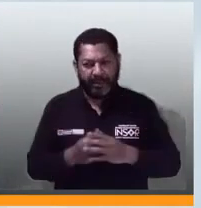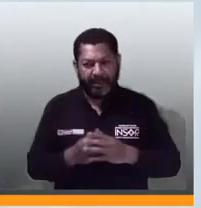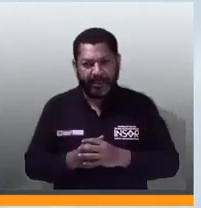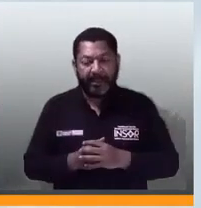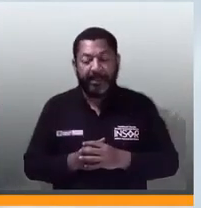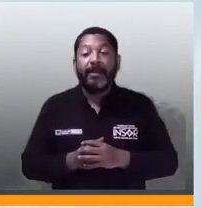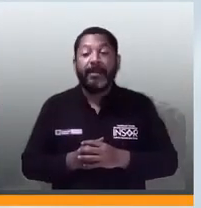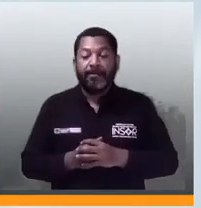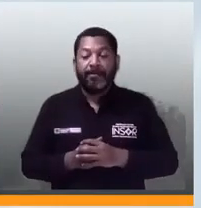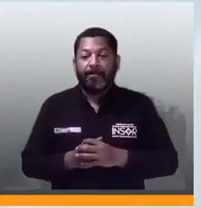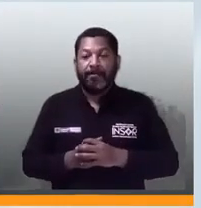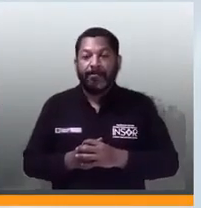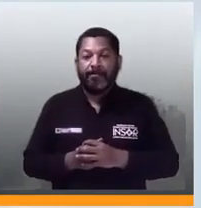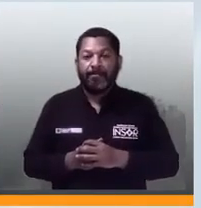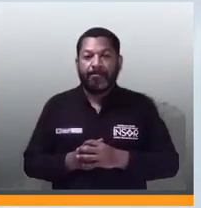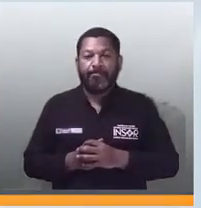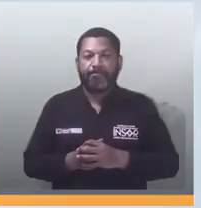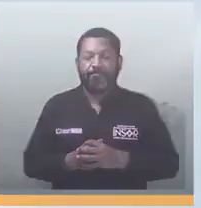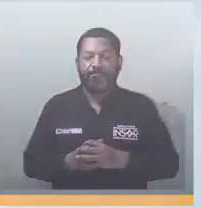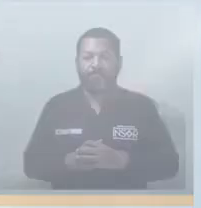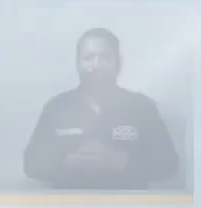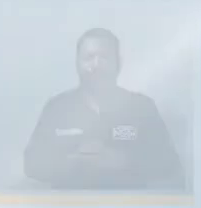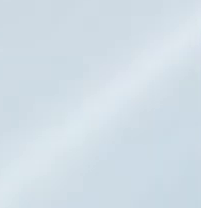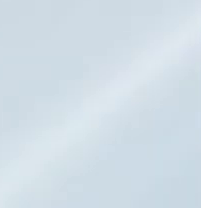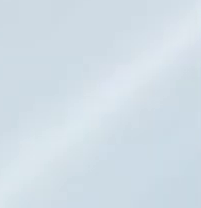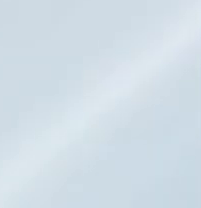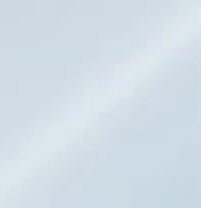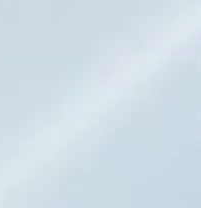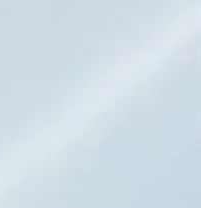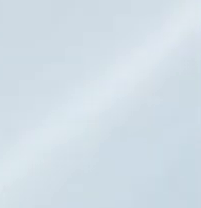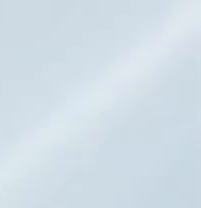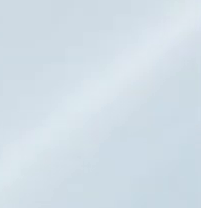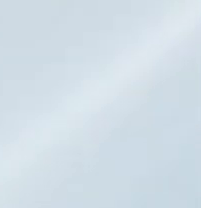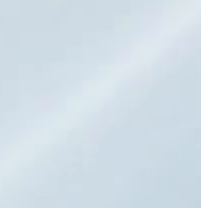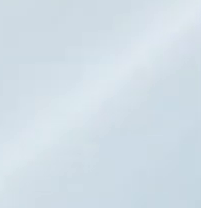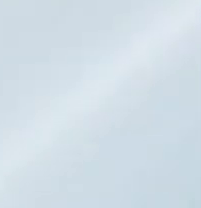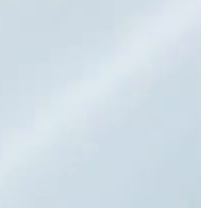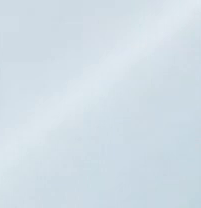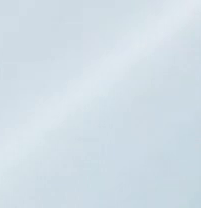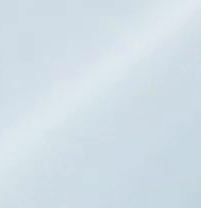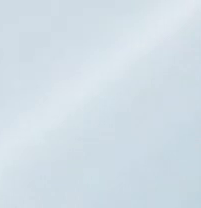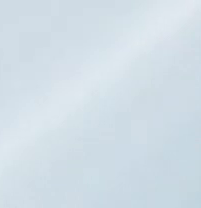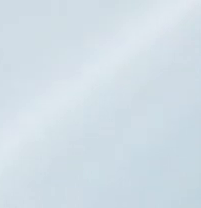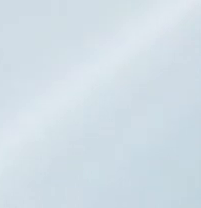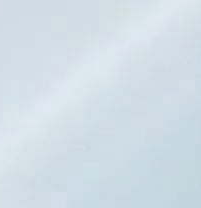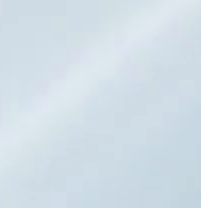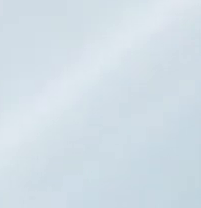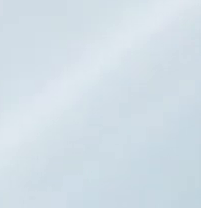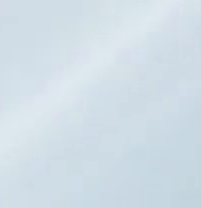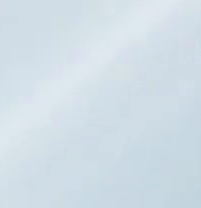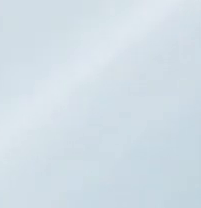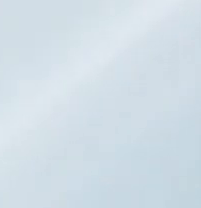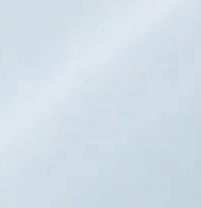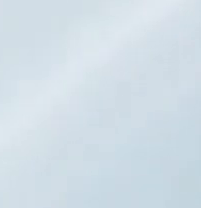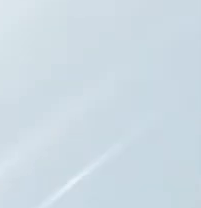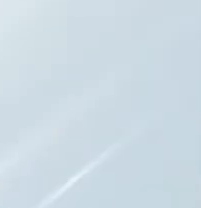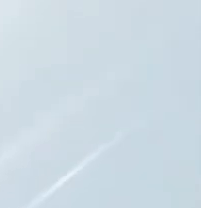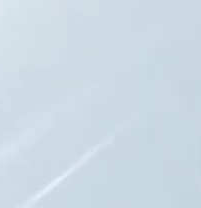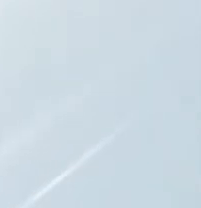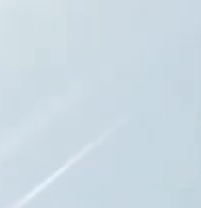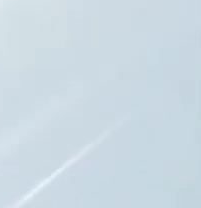Y finalmente, para temáticas de otros talleres hubo muchísimas sugerencias, pero digamos que las